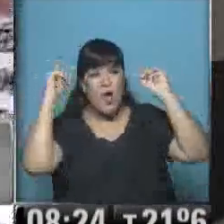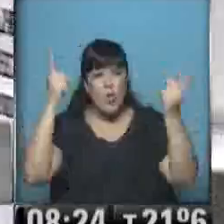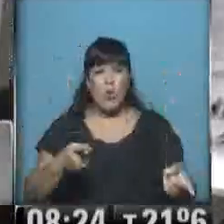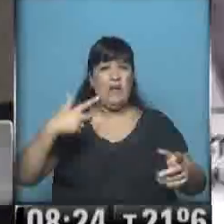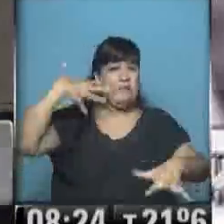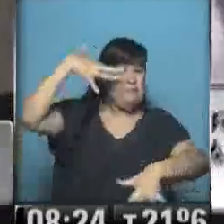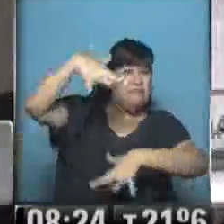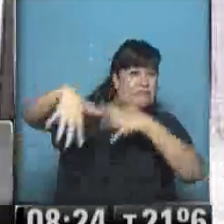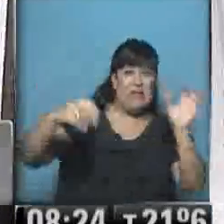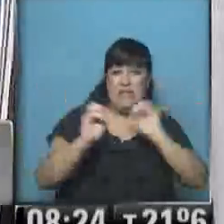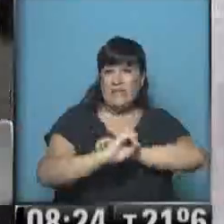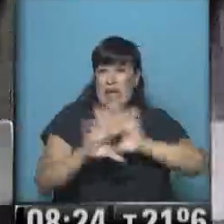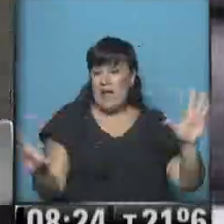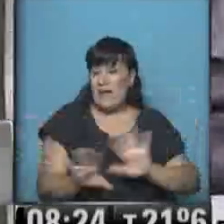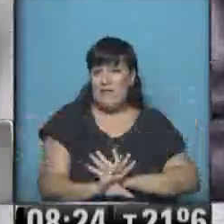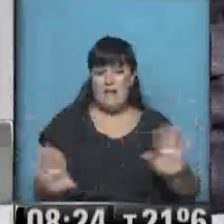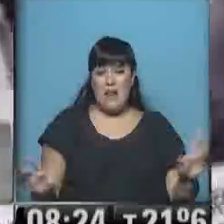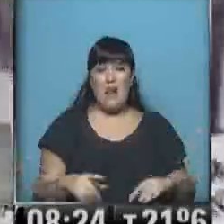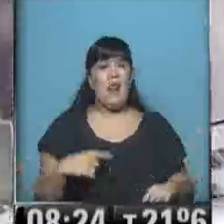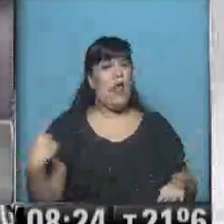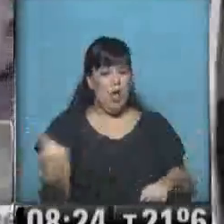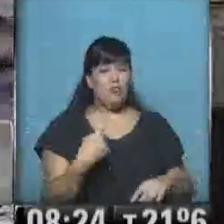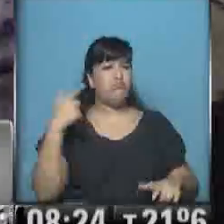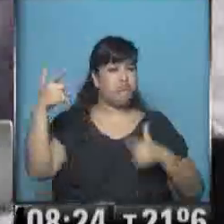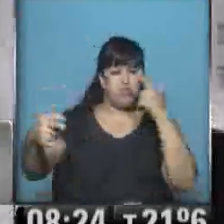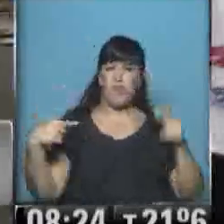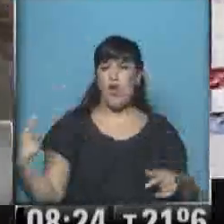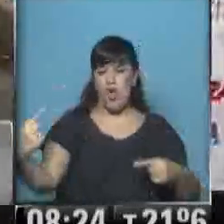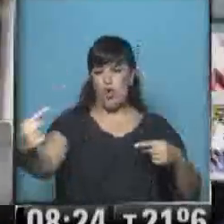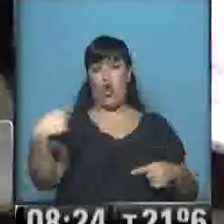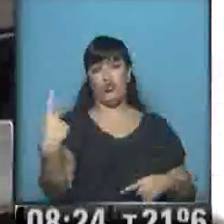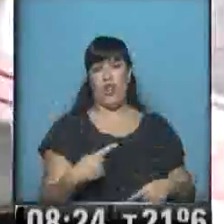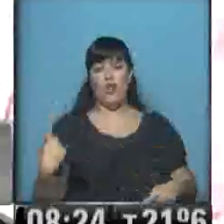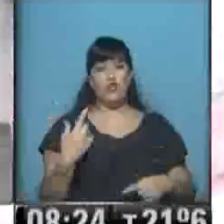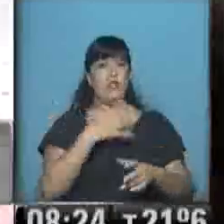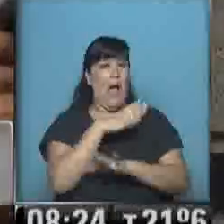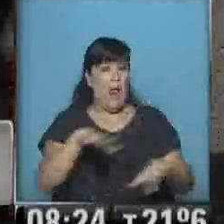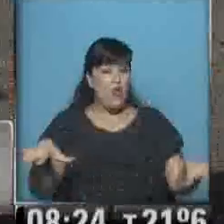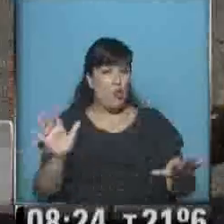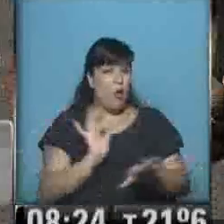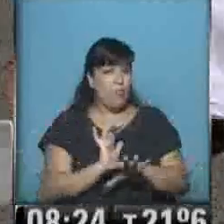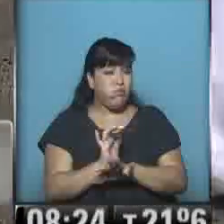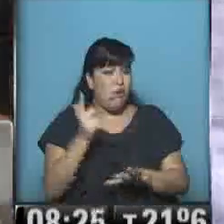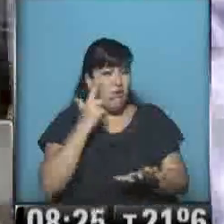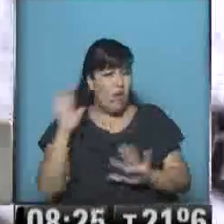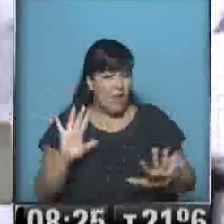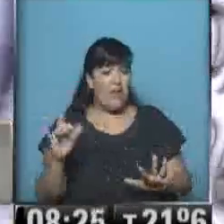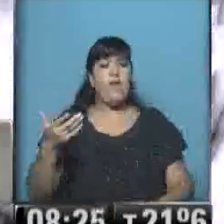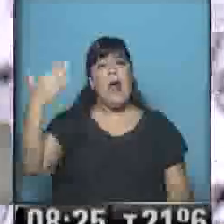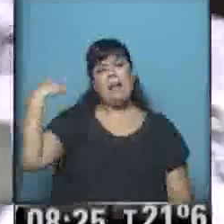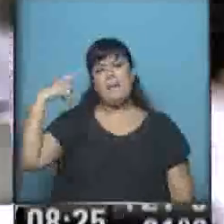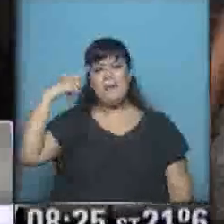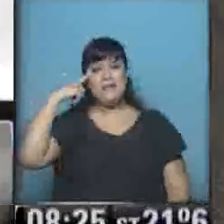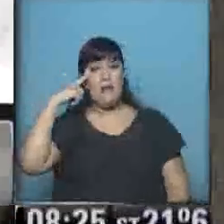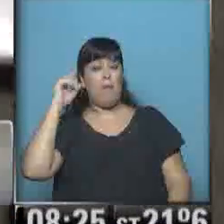hazaña más salvaje con la cual arremetieron contra nosotros, contra estudiantes que no teníamos ni qué. Antes pensábamos que mientras no